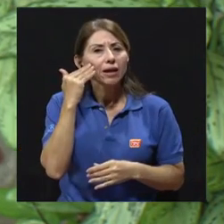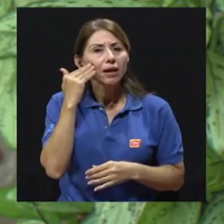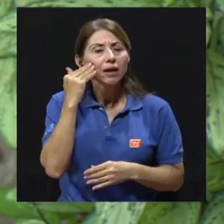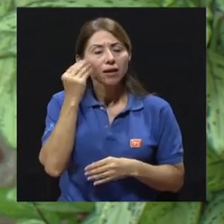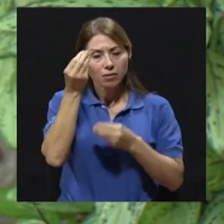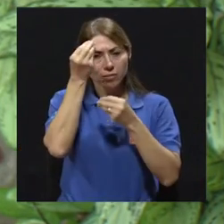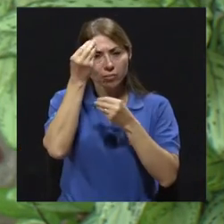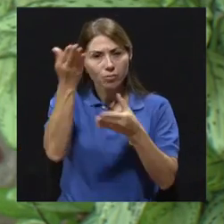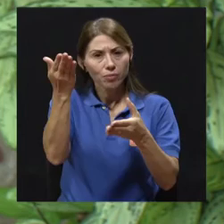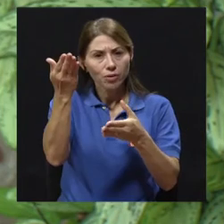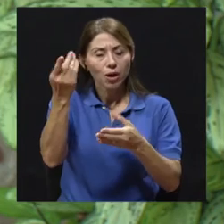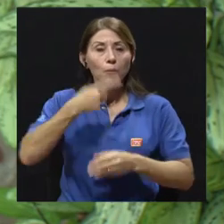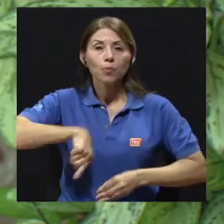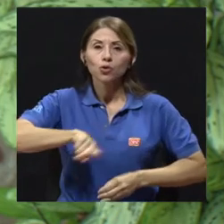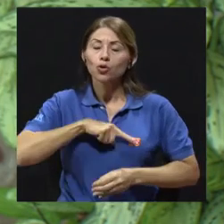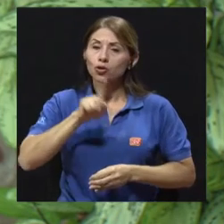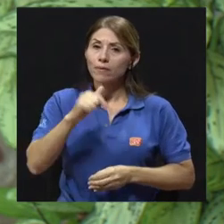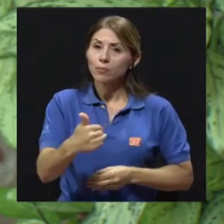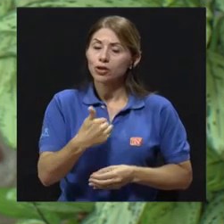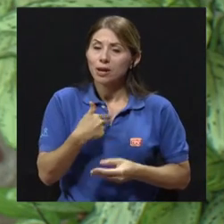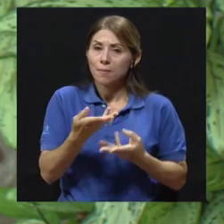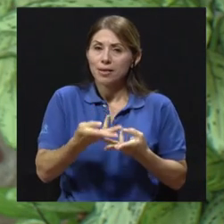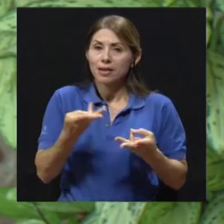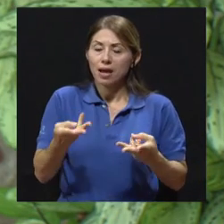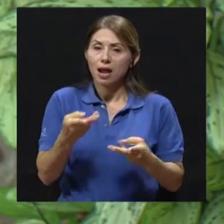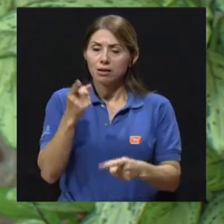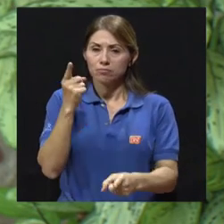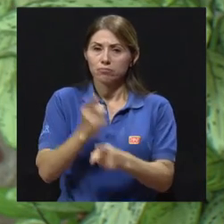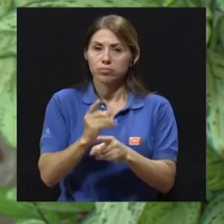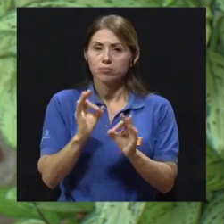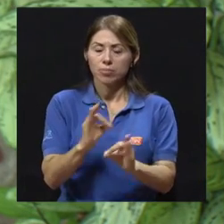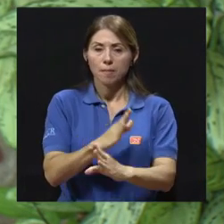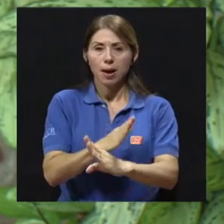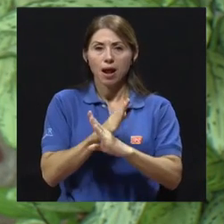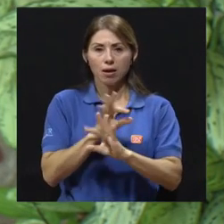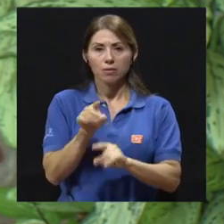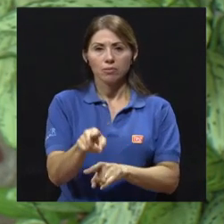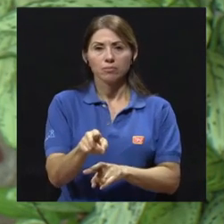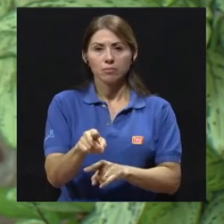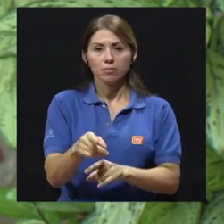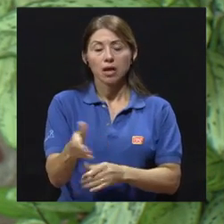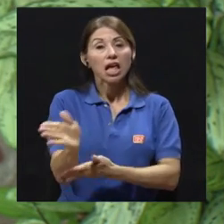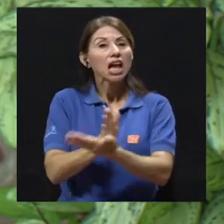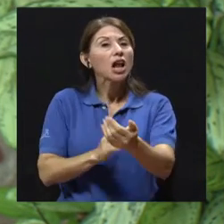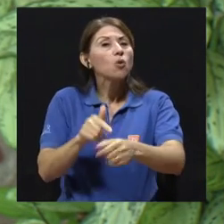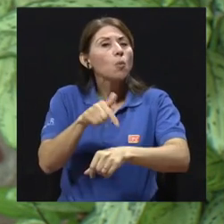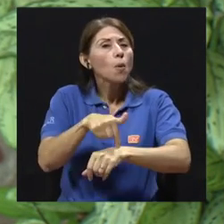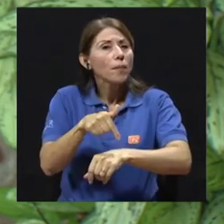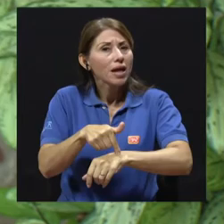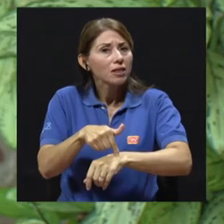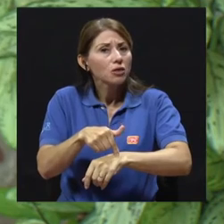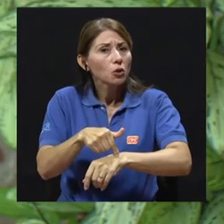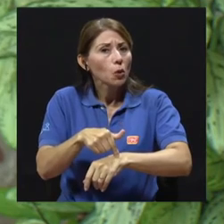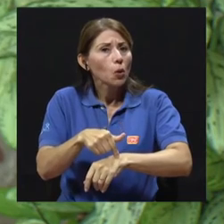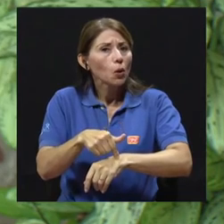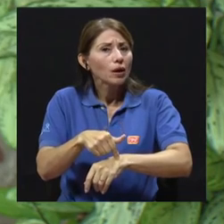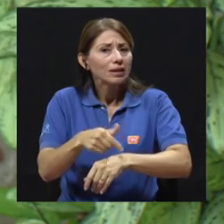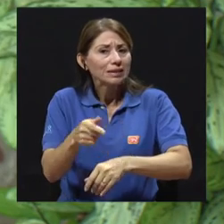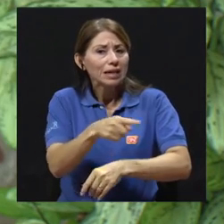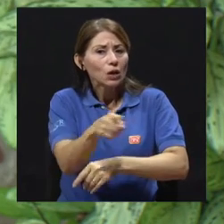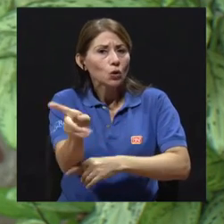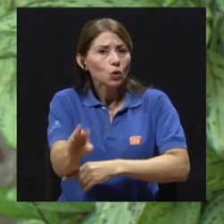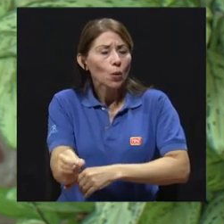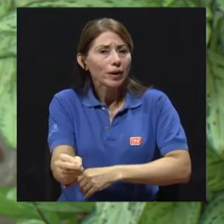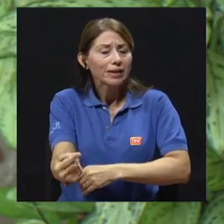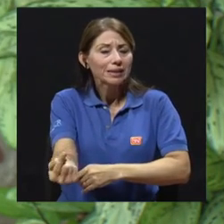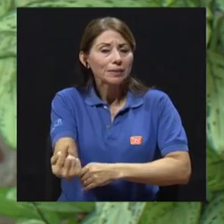Porque tenemos que contar con esas herramientas apropiadas para poder abordar el tema. ¿En algún momento nos van a llegar a preguntar? Claro que sí.